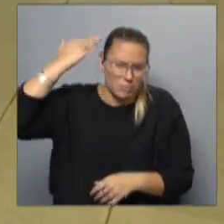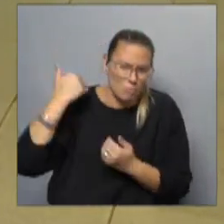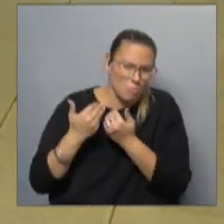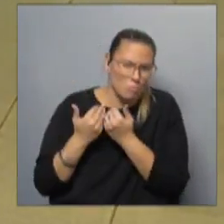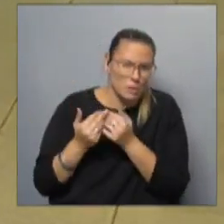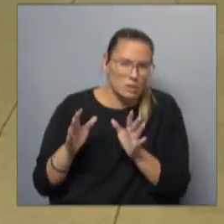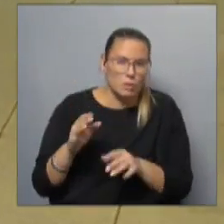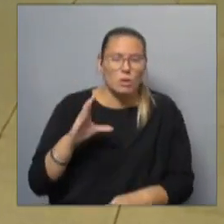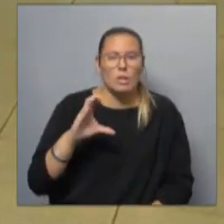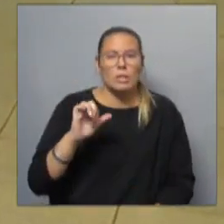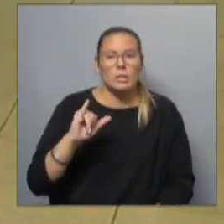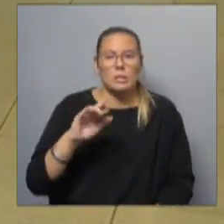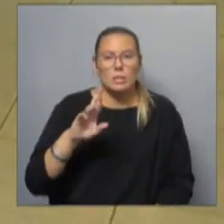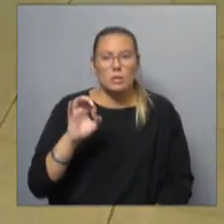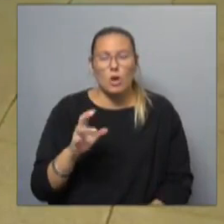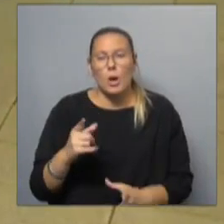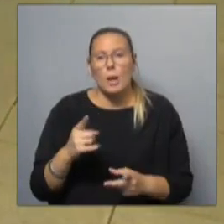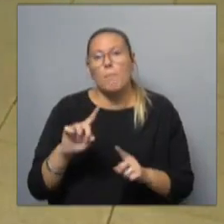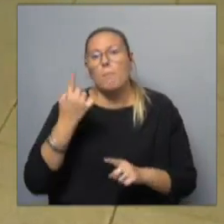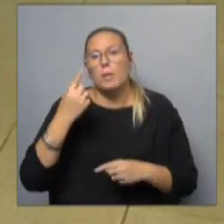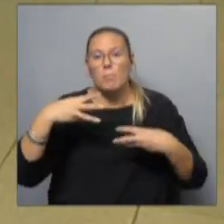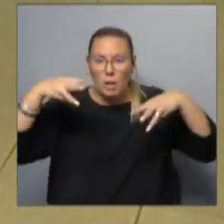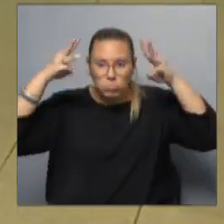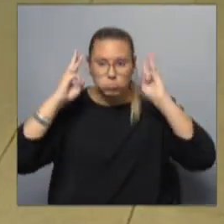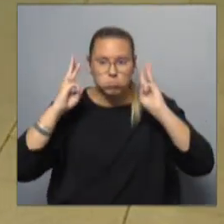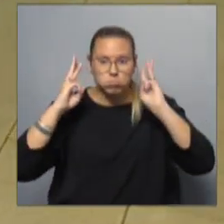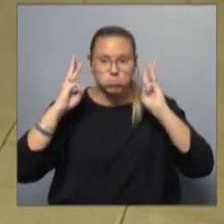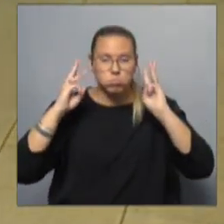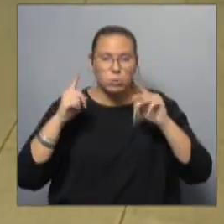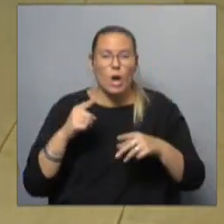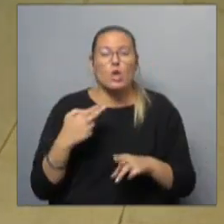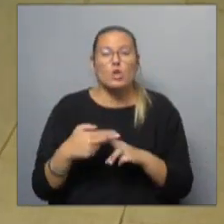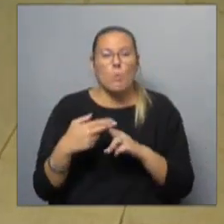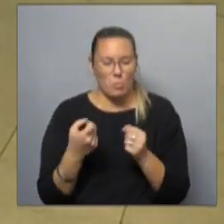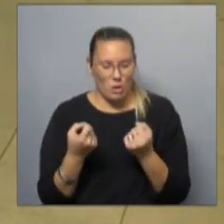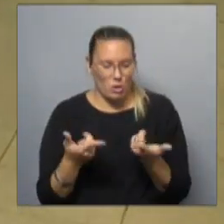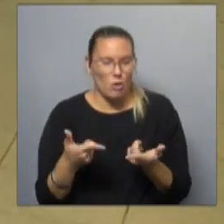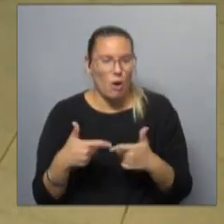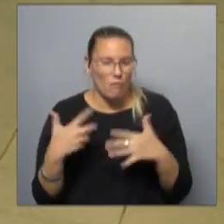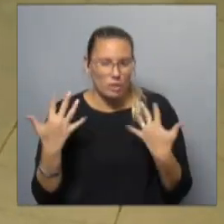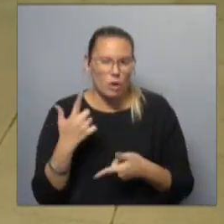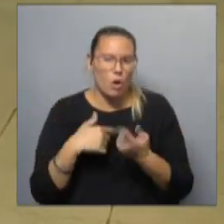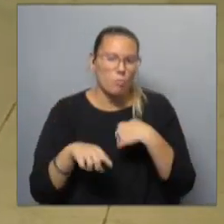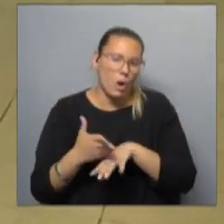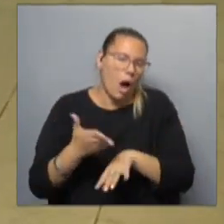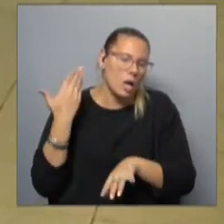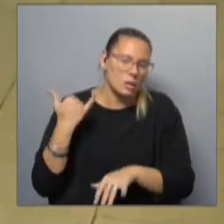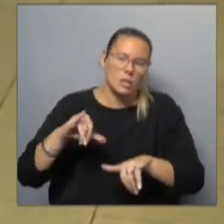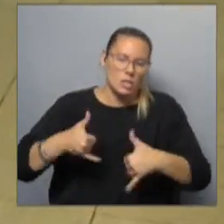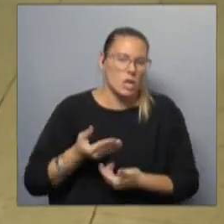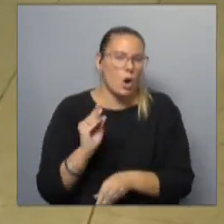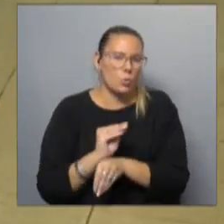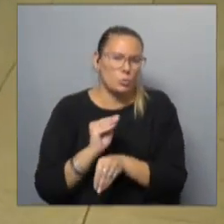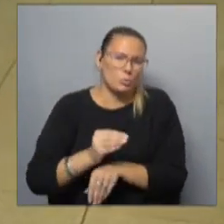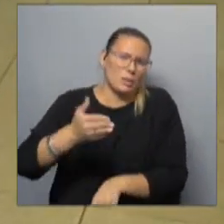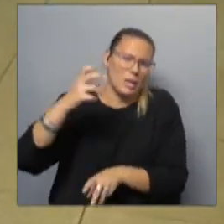con Ciro el Grande, el primer emperador de la Persia, se nombró de esta manera, pero siempre viene de las culturas antiguas, culturas